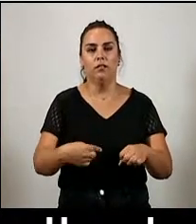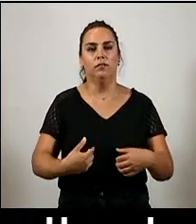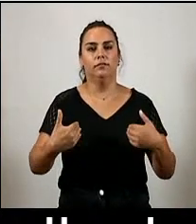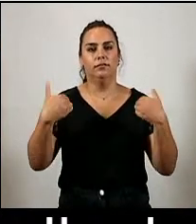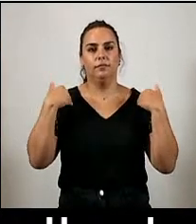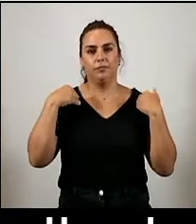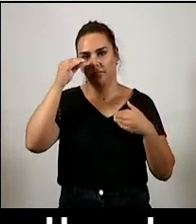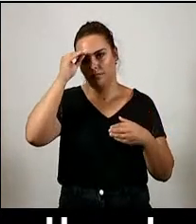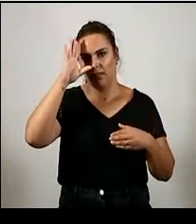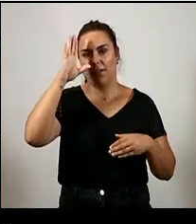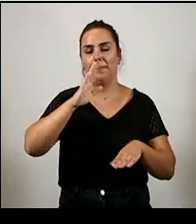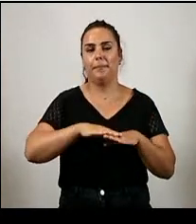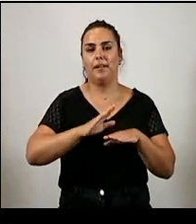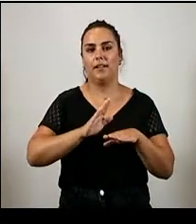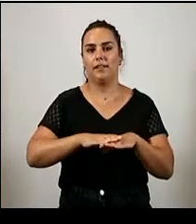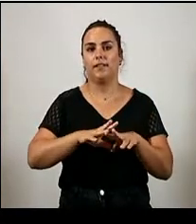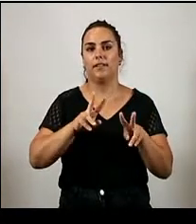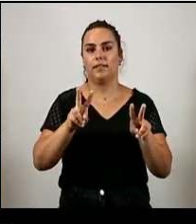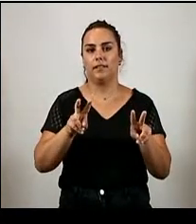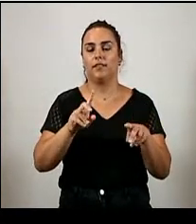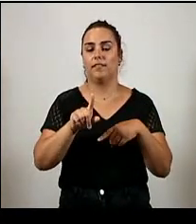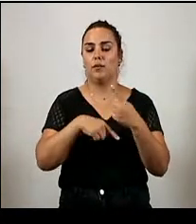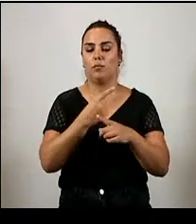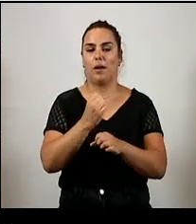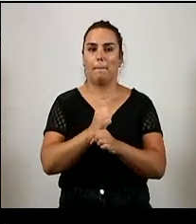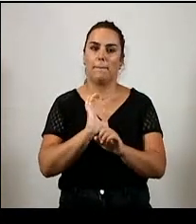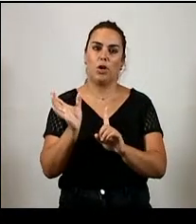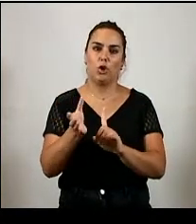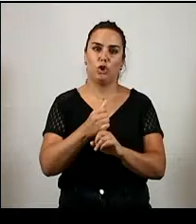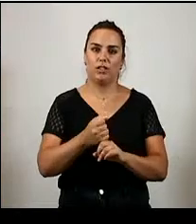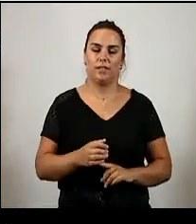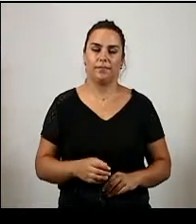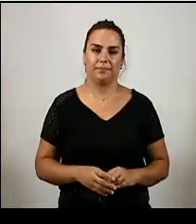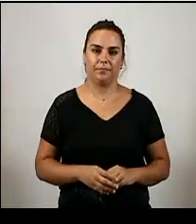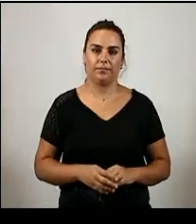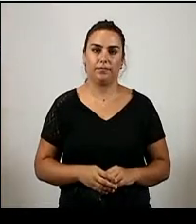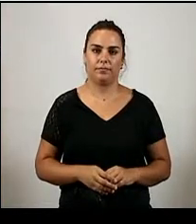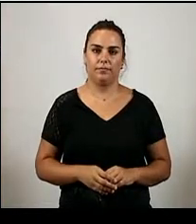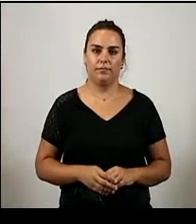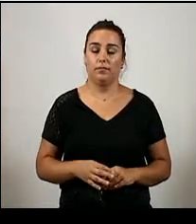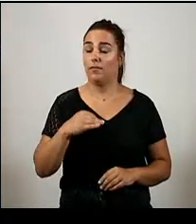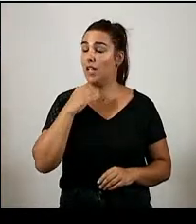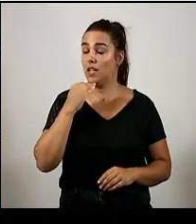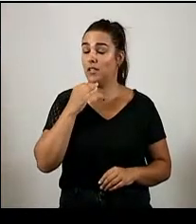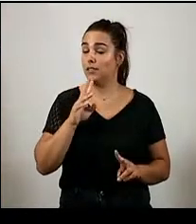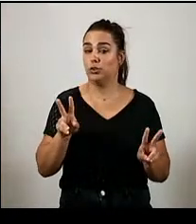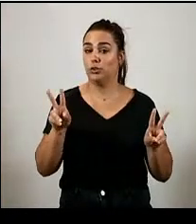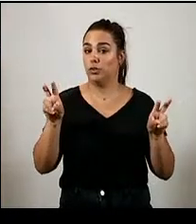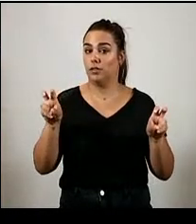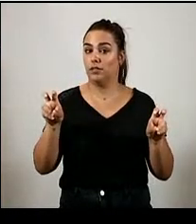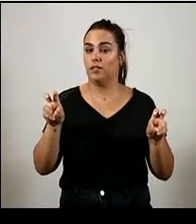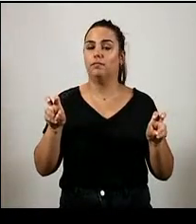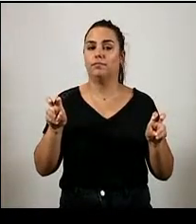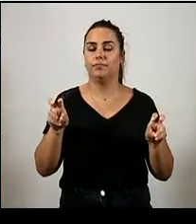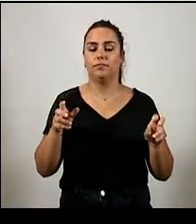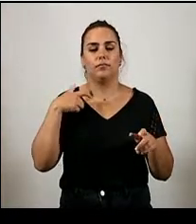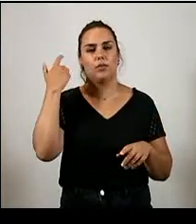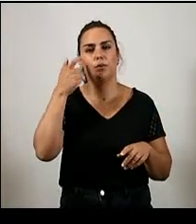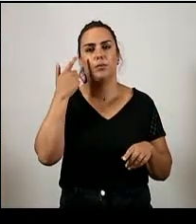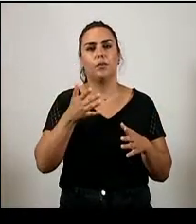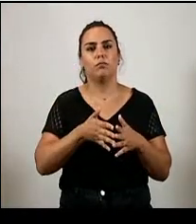orientadas a la consecución de un empleo. Como novedad, estos itinerarios aumentan en duración